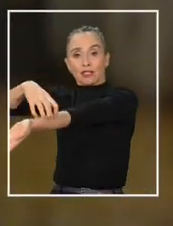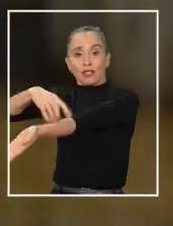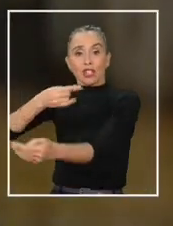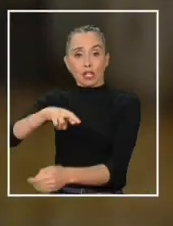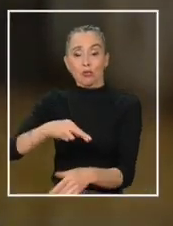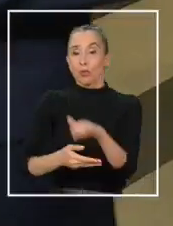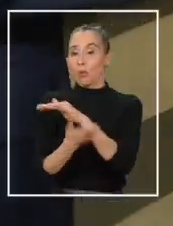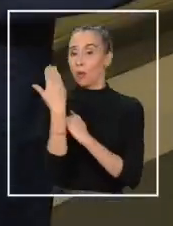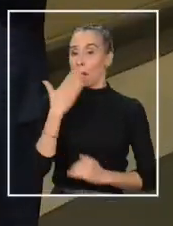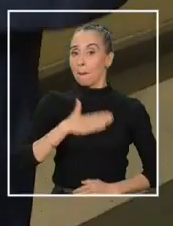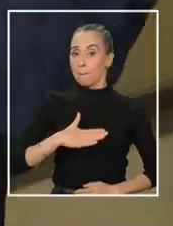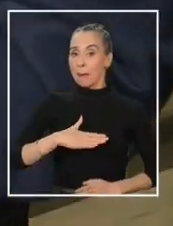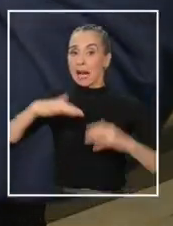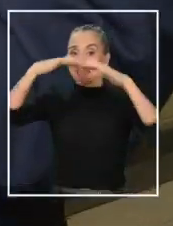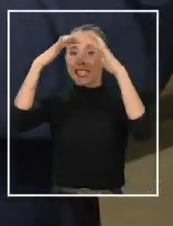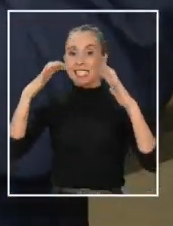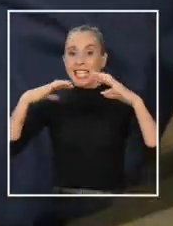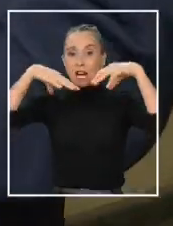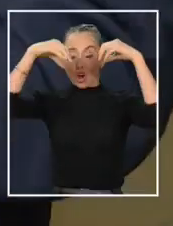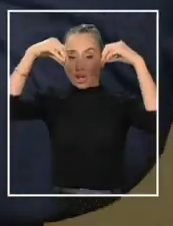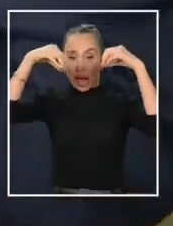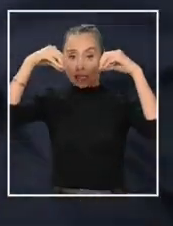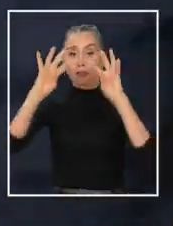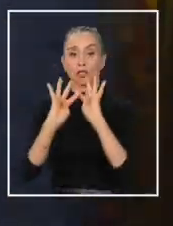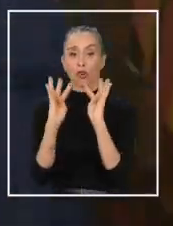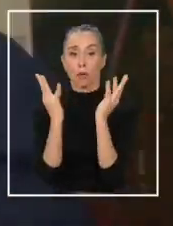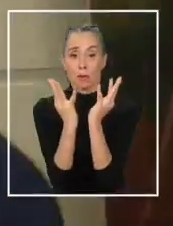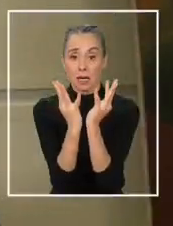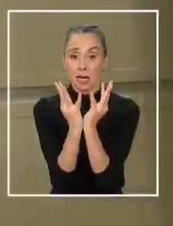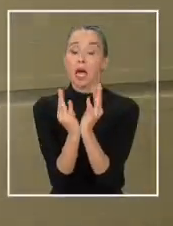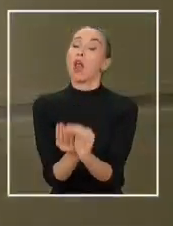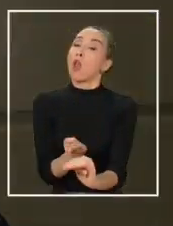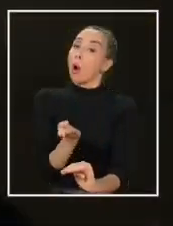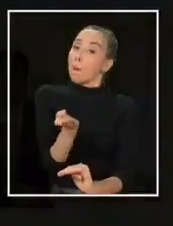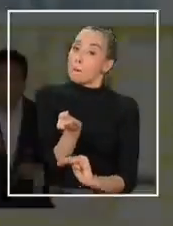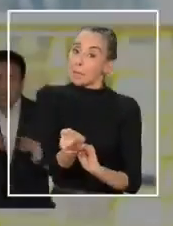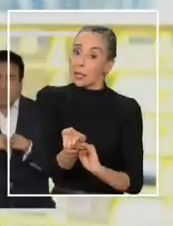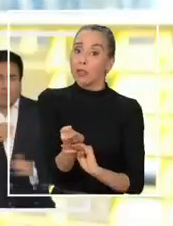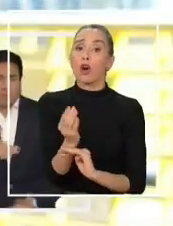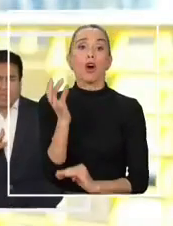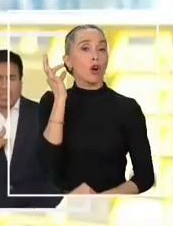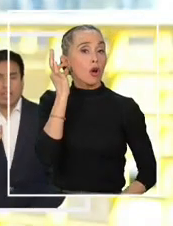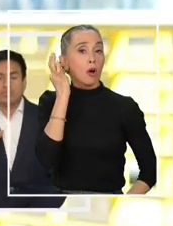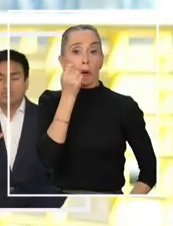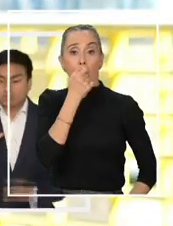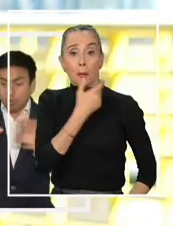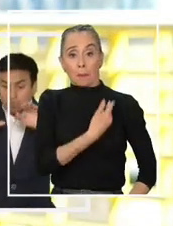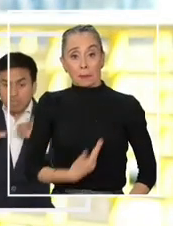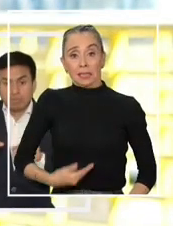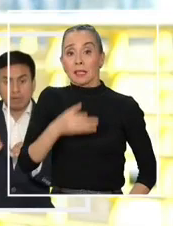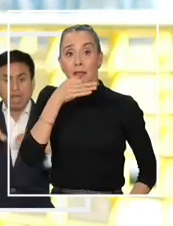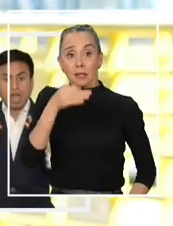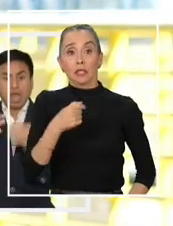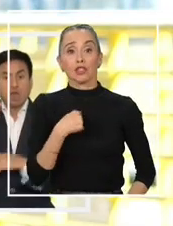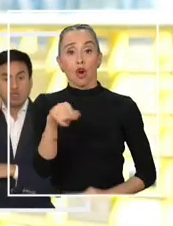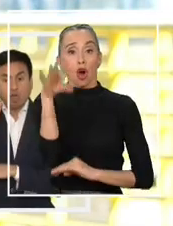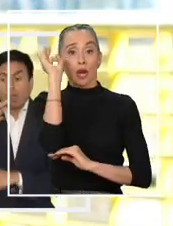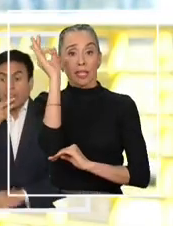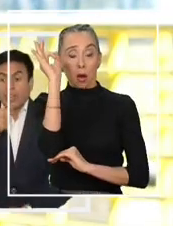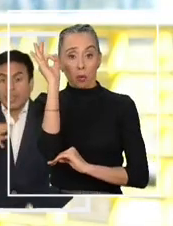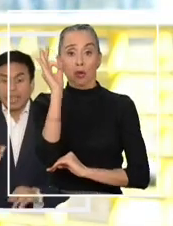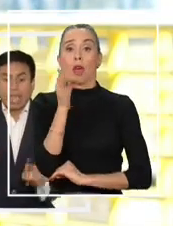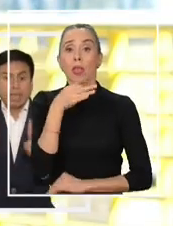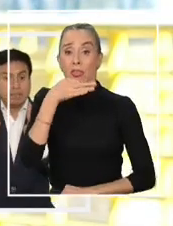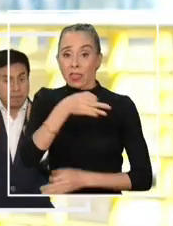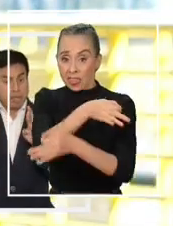Cerro Castillo, una en la que hubo una petición expresa. Yo en la misma reunión había dicho, espero